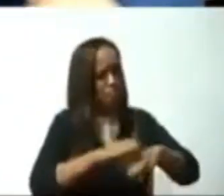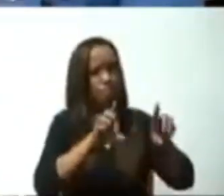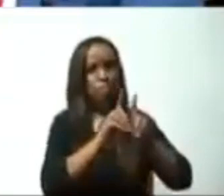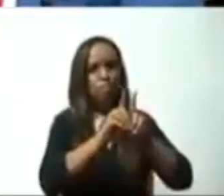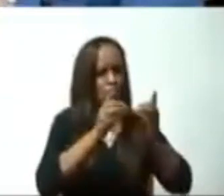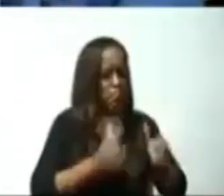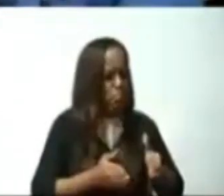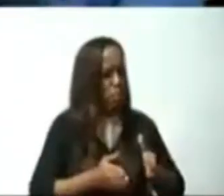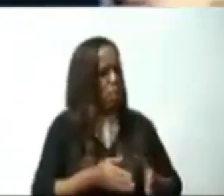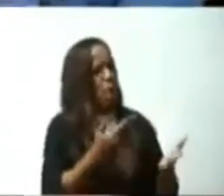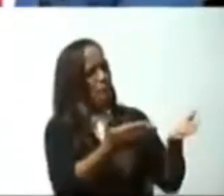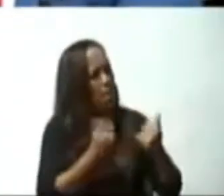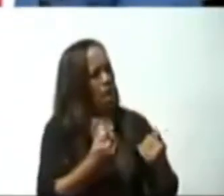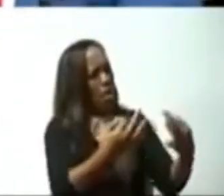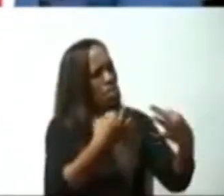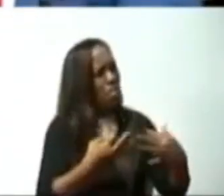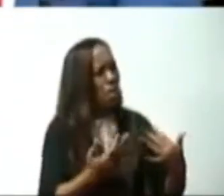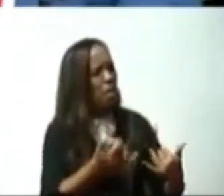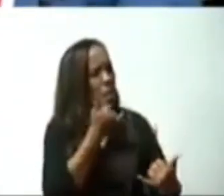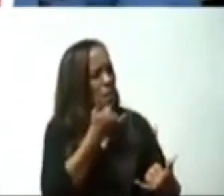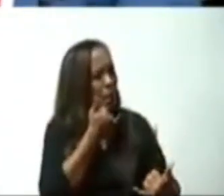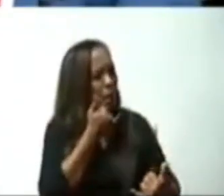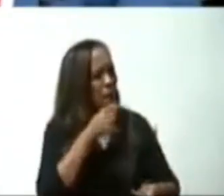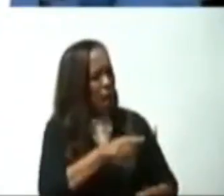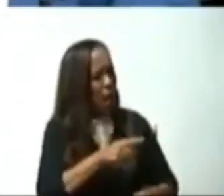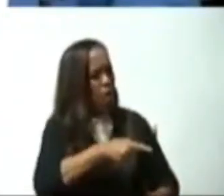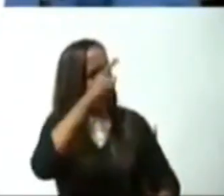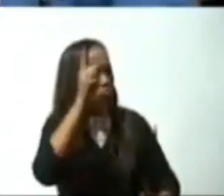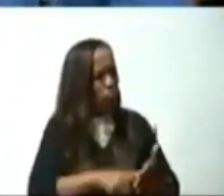entregado a la oligarquía de este país. Muchas gracias, señor presidente.